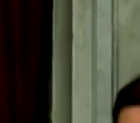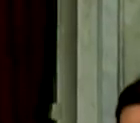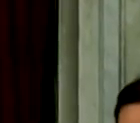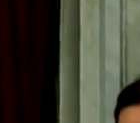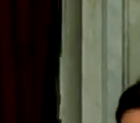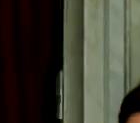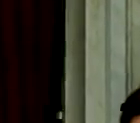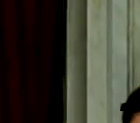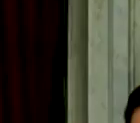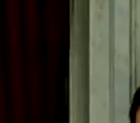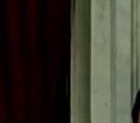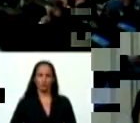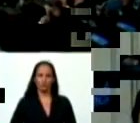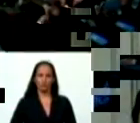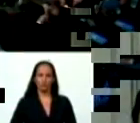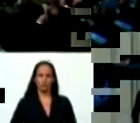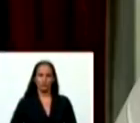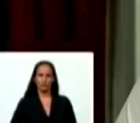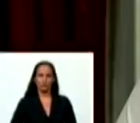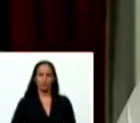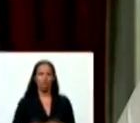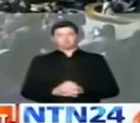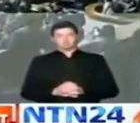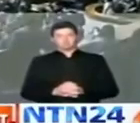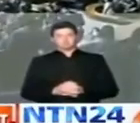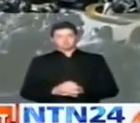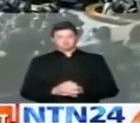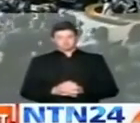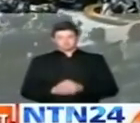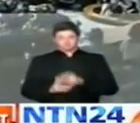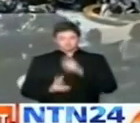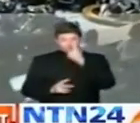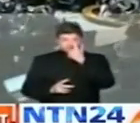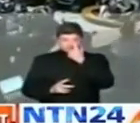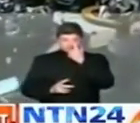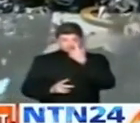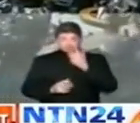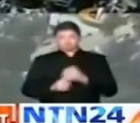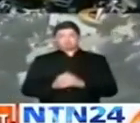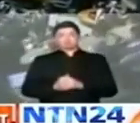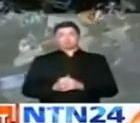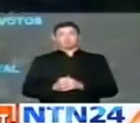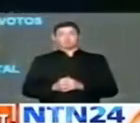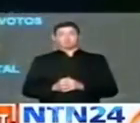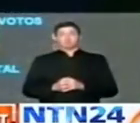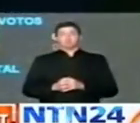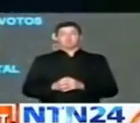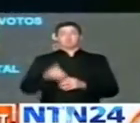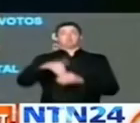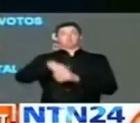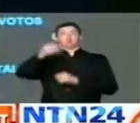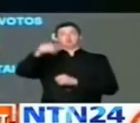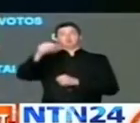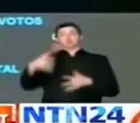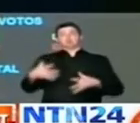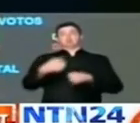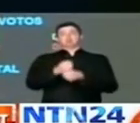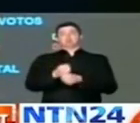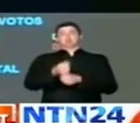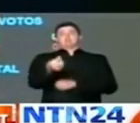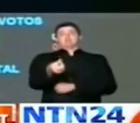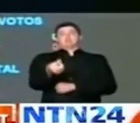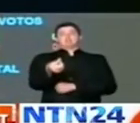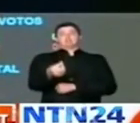se enfrenta al proceso político en el Senado brasileño. Bueno, Alejandro, y es que se vislumbra un panorama